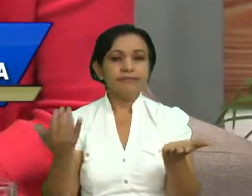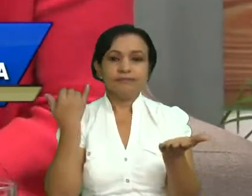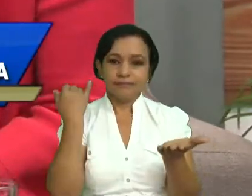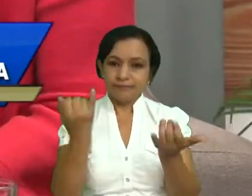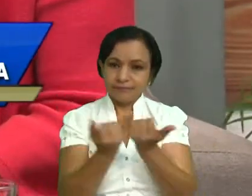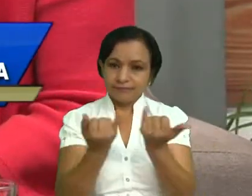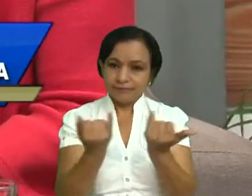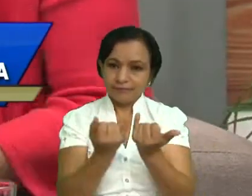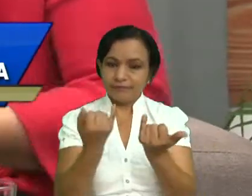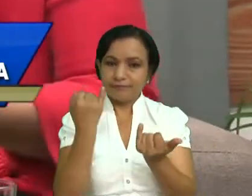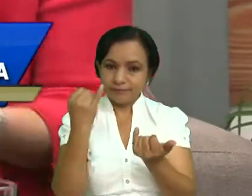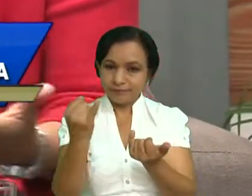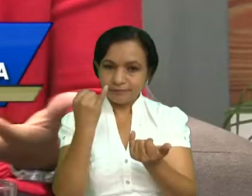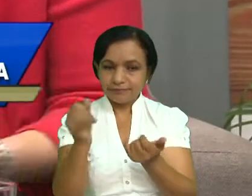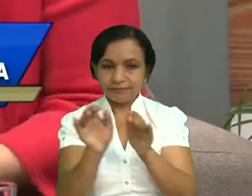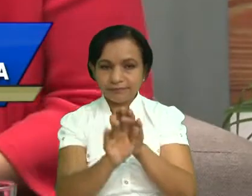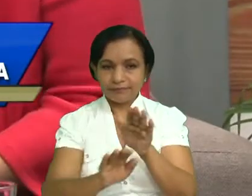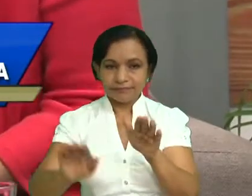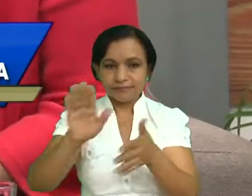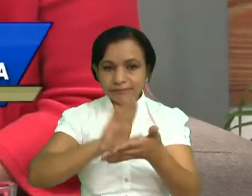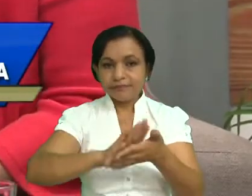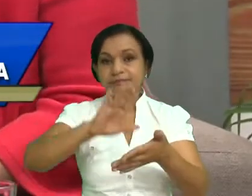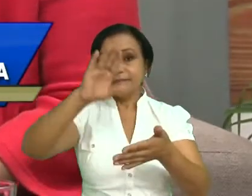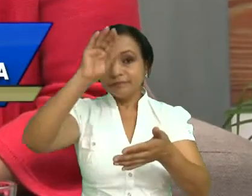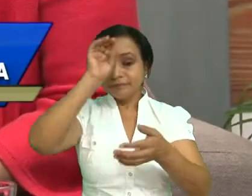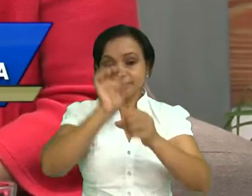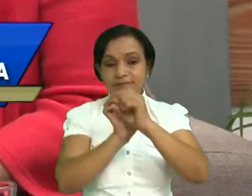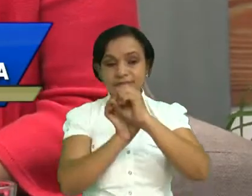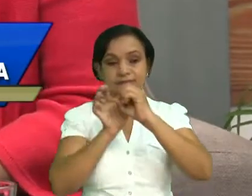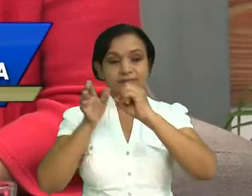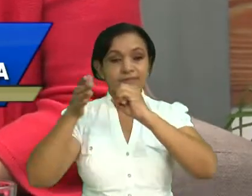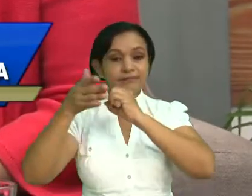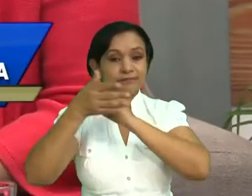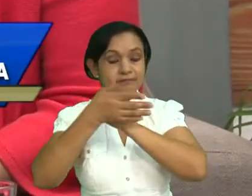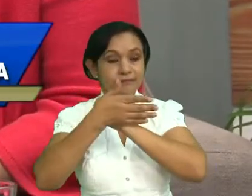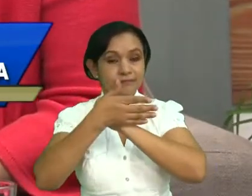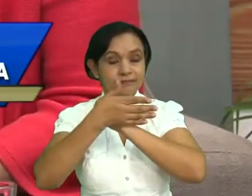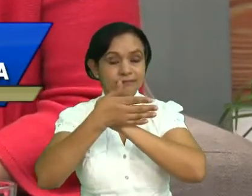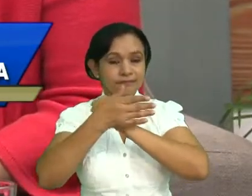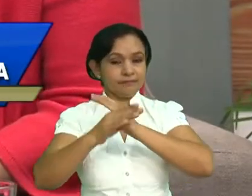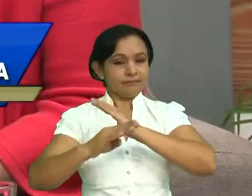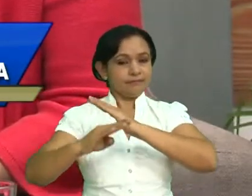mismo, entonces, entre más conozcamos de este virus, más menos vamos